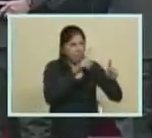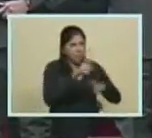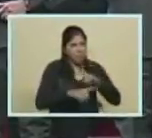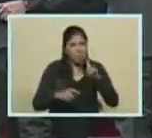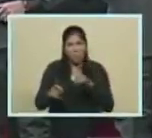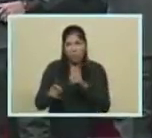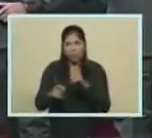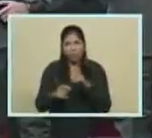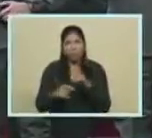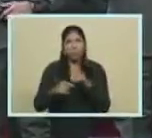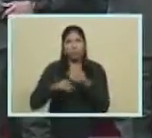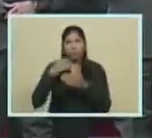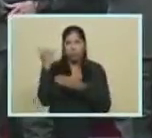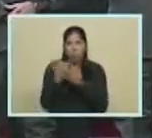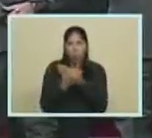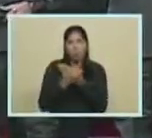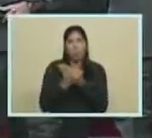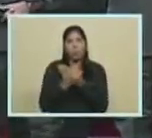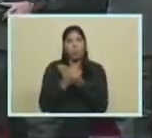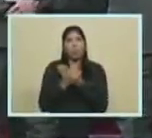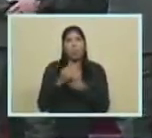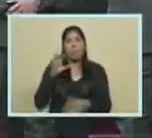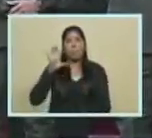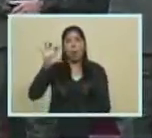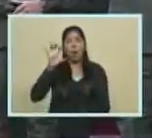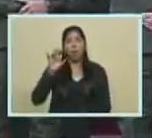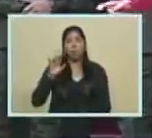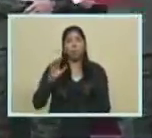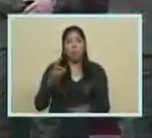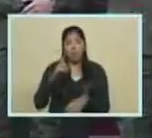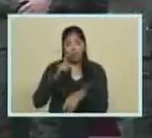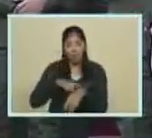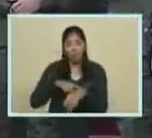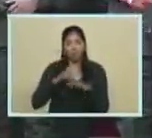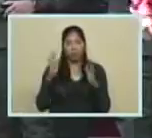elaboración colectiva del plan de la patria para el periodo